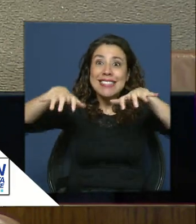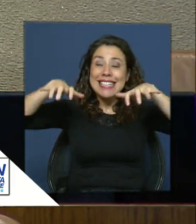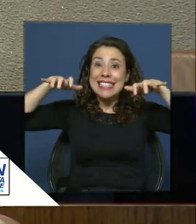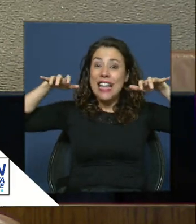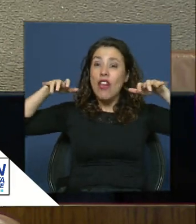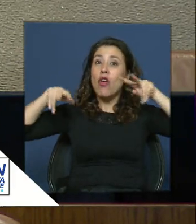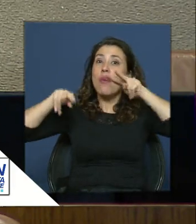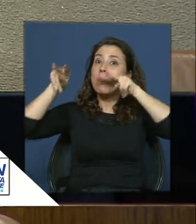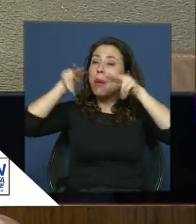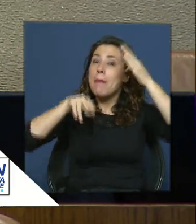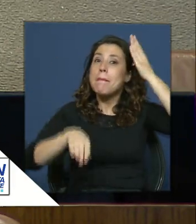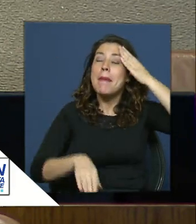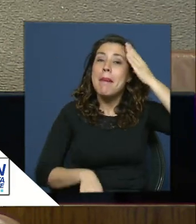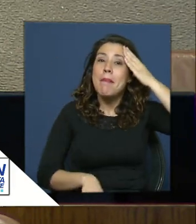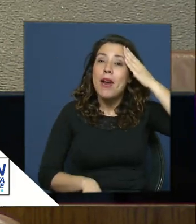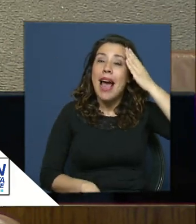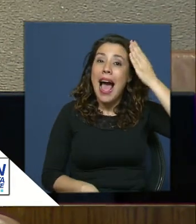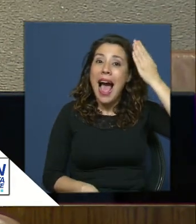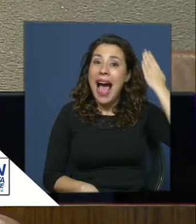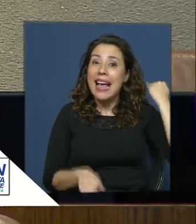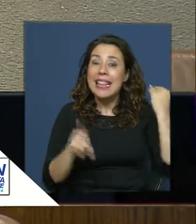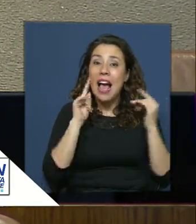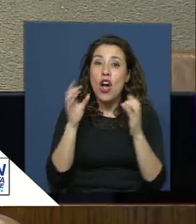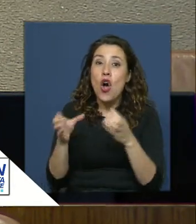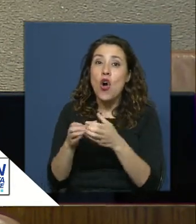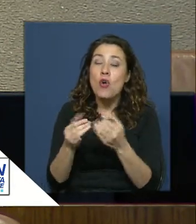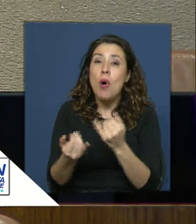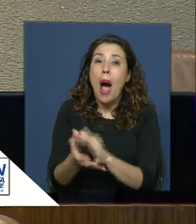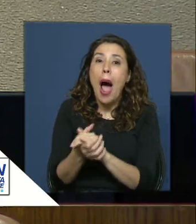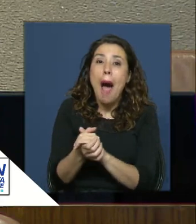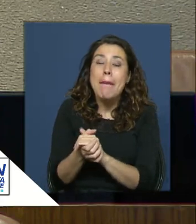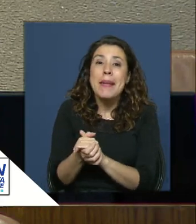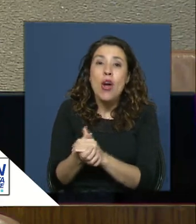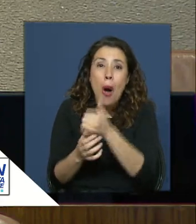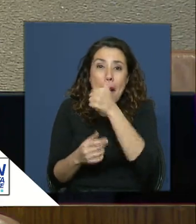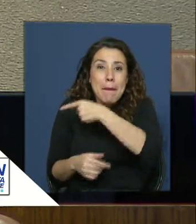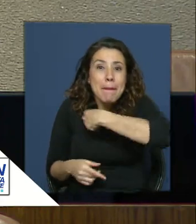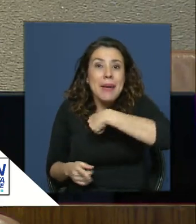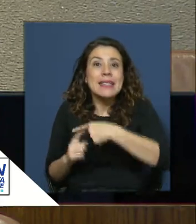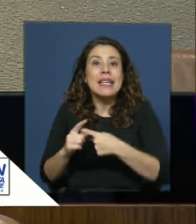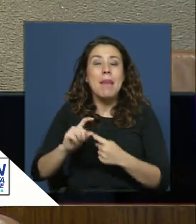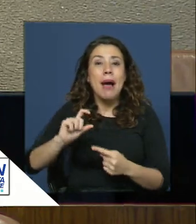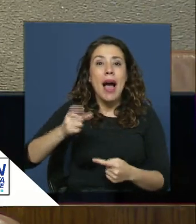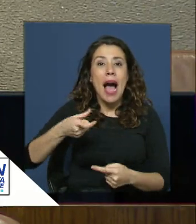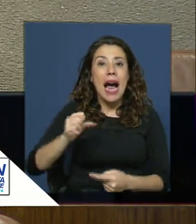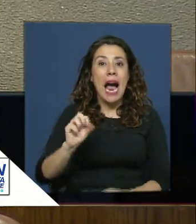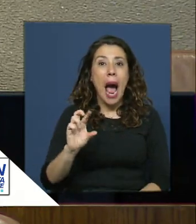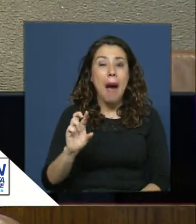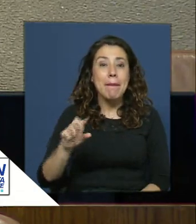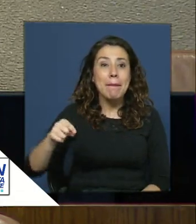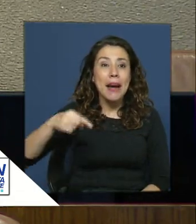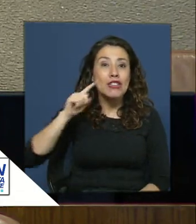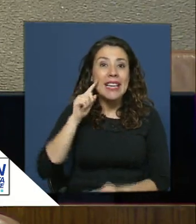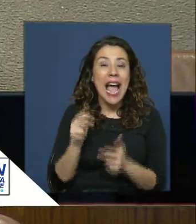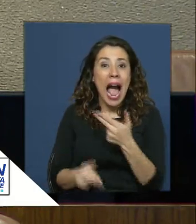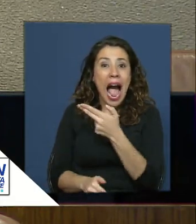niñitas tengan memoria, Allende tenía un grupo de amigos personales que se llamaba GAP, que